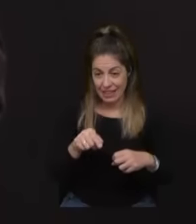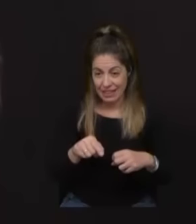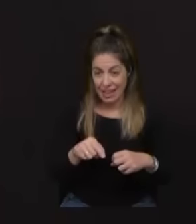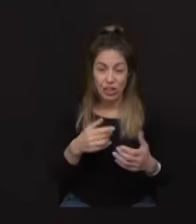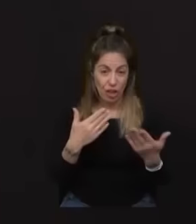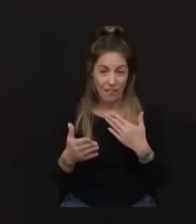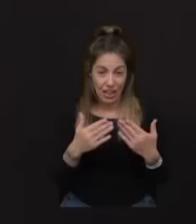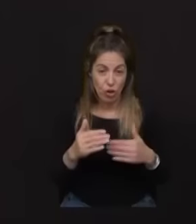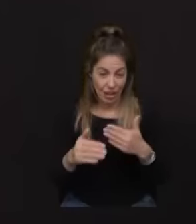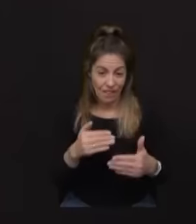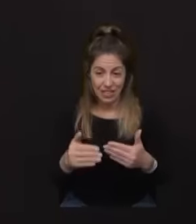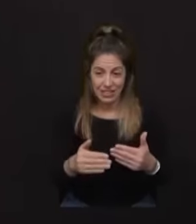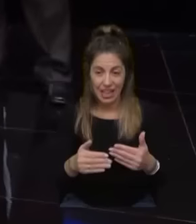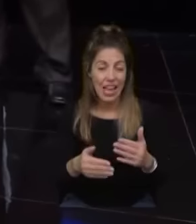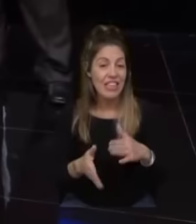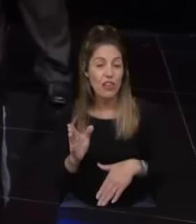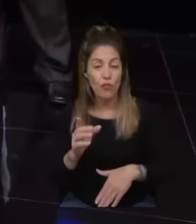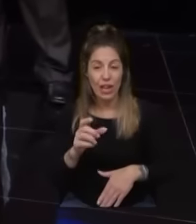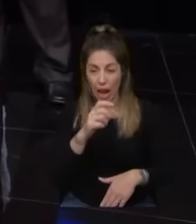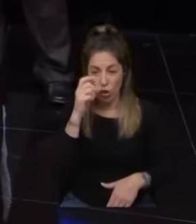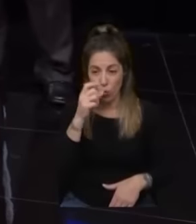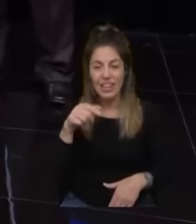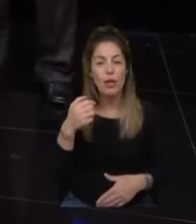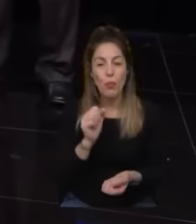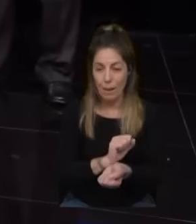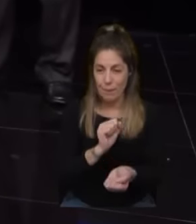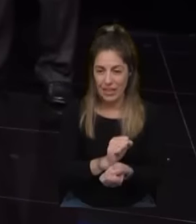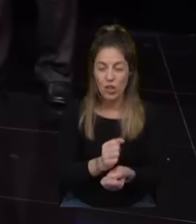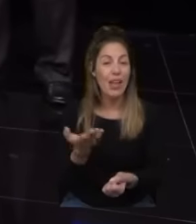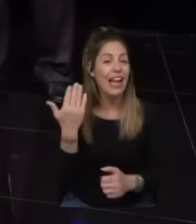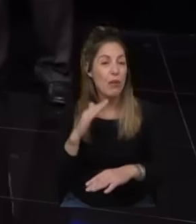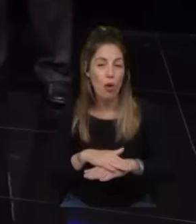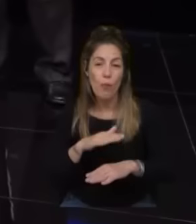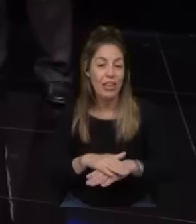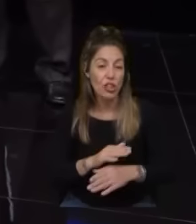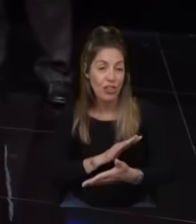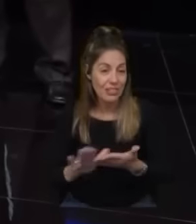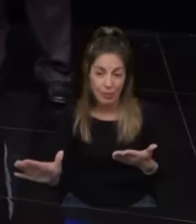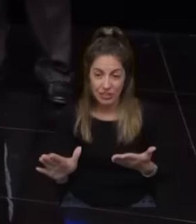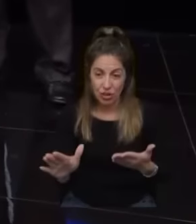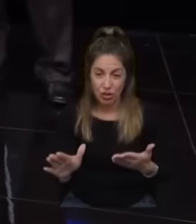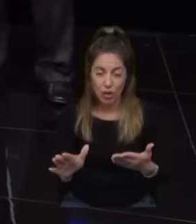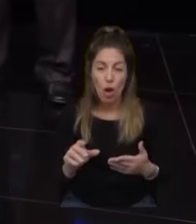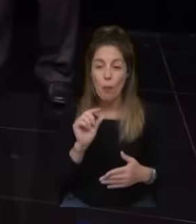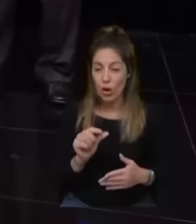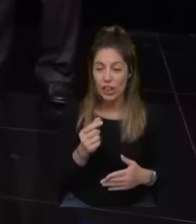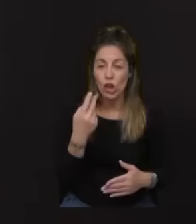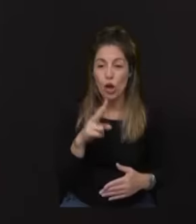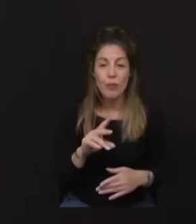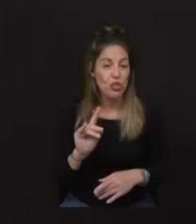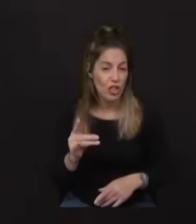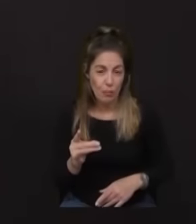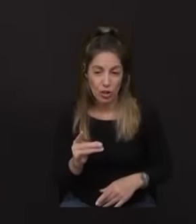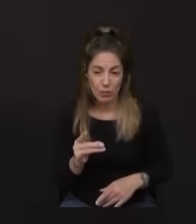estoy hablando que avanza, y se fue a Dubái, después cayó preso, pero desde aquel entonces está prófugo. Uh-huh. Hace más poquito lo vimos en Bolivia